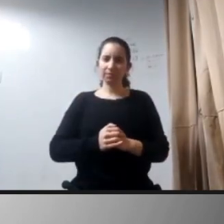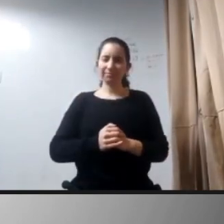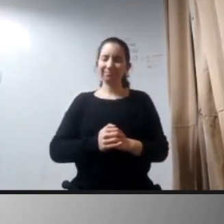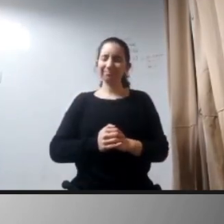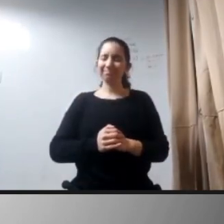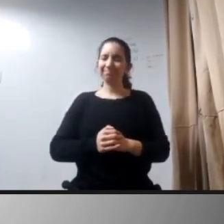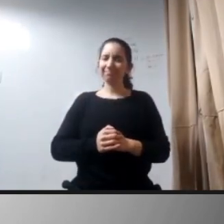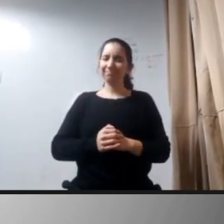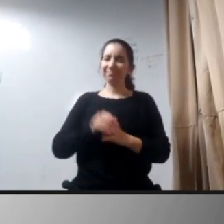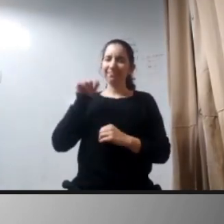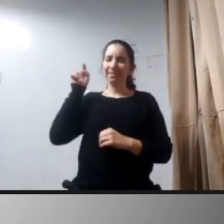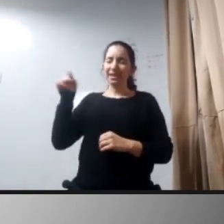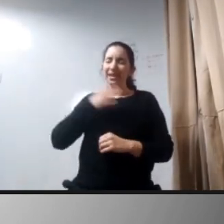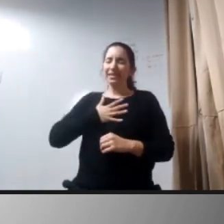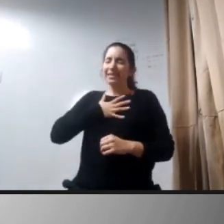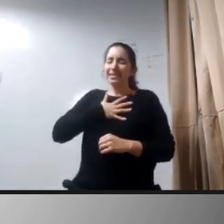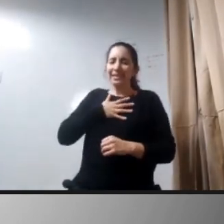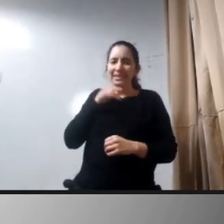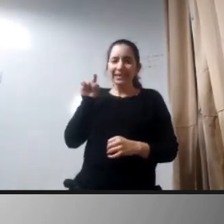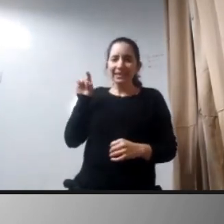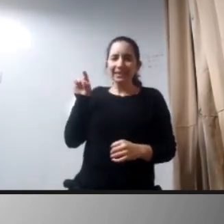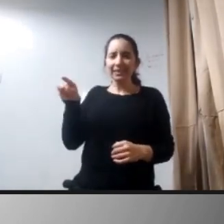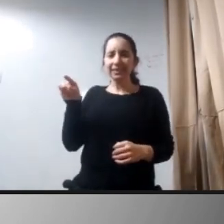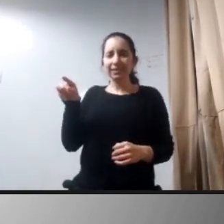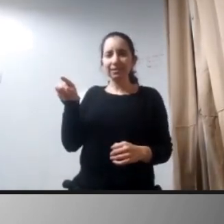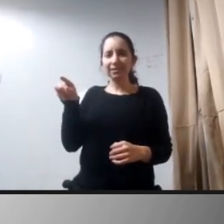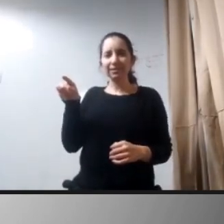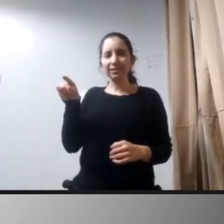realmente me siento muy, muy,